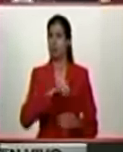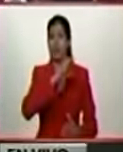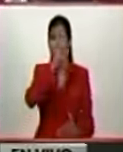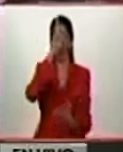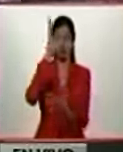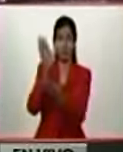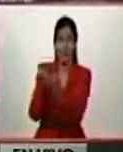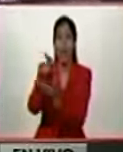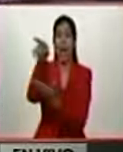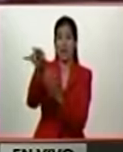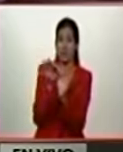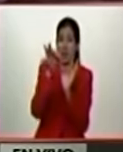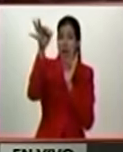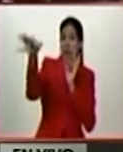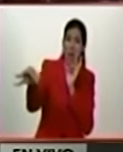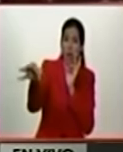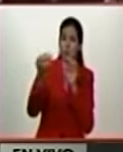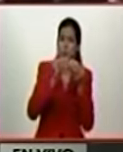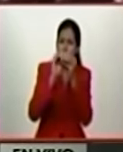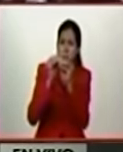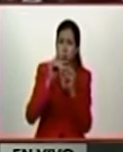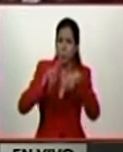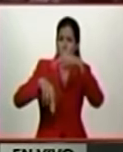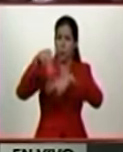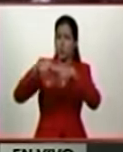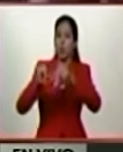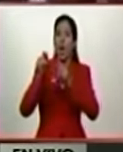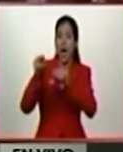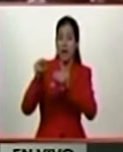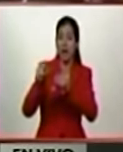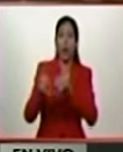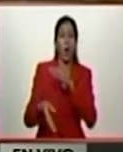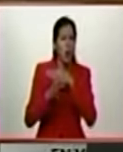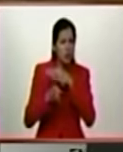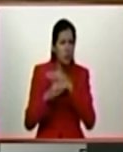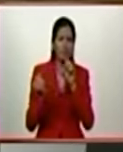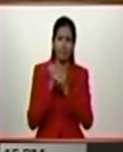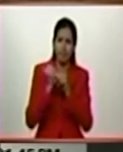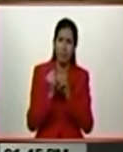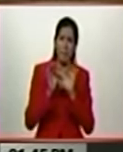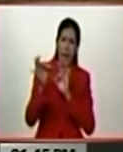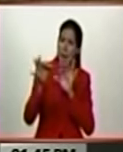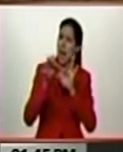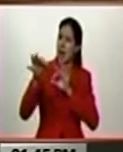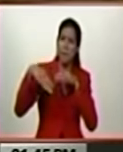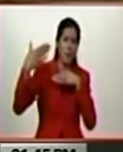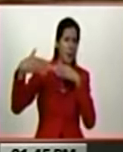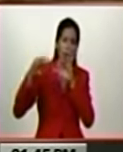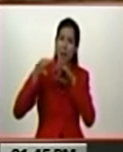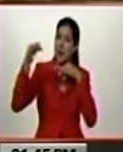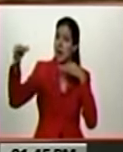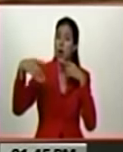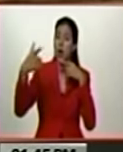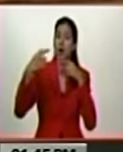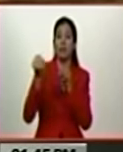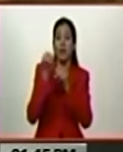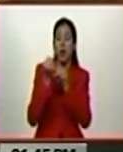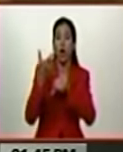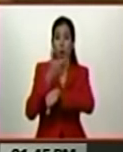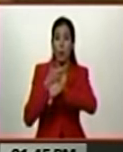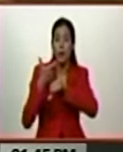de Paparo. Seguimos avanzando en esta importante obra vial, obra del gobierno